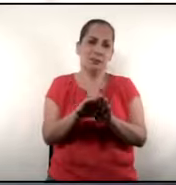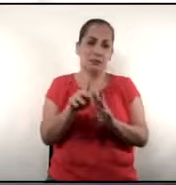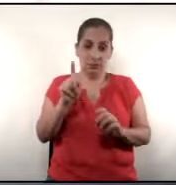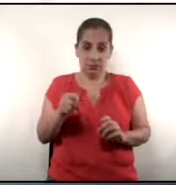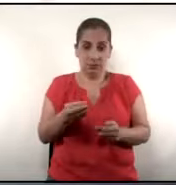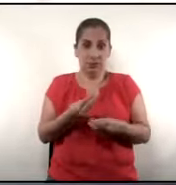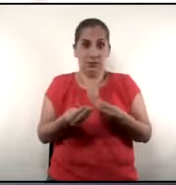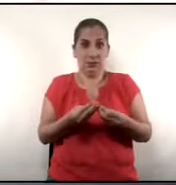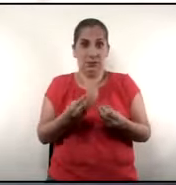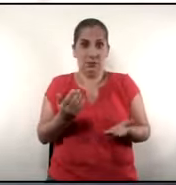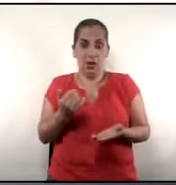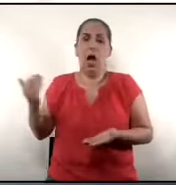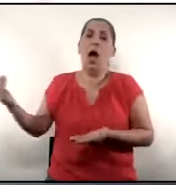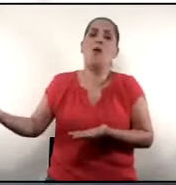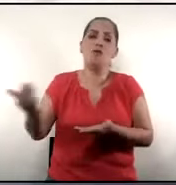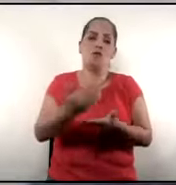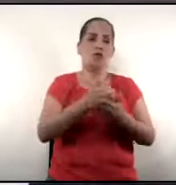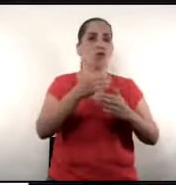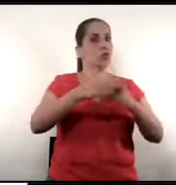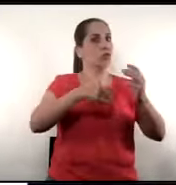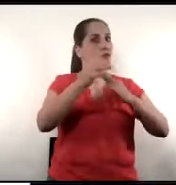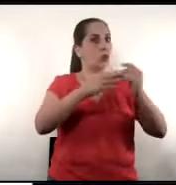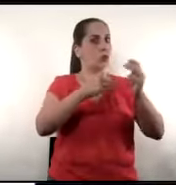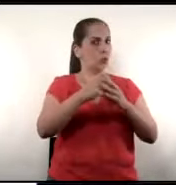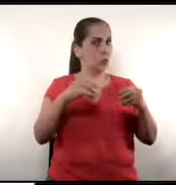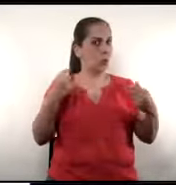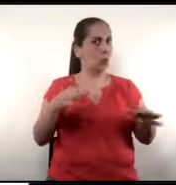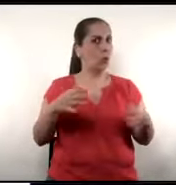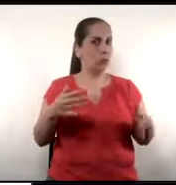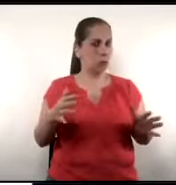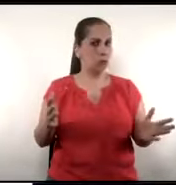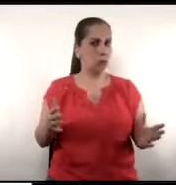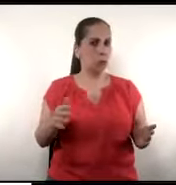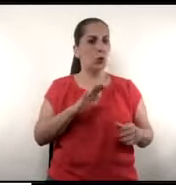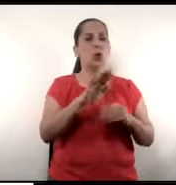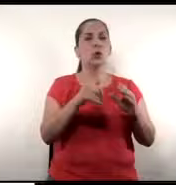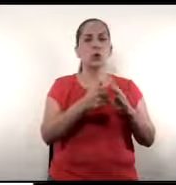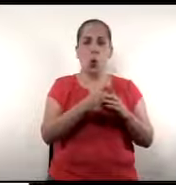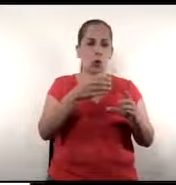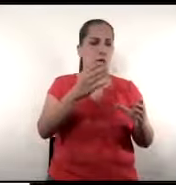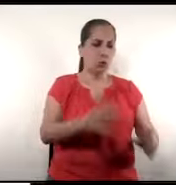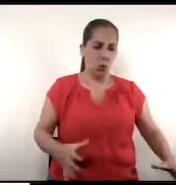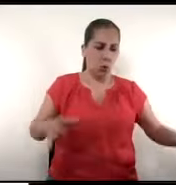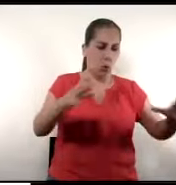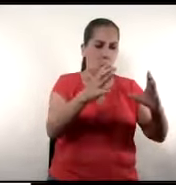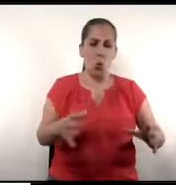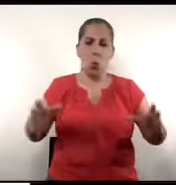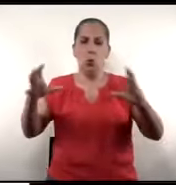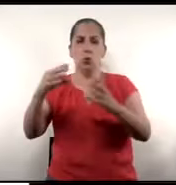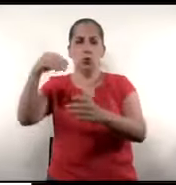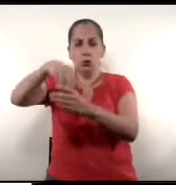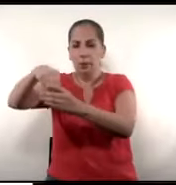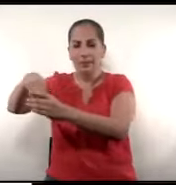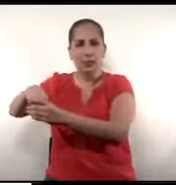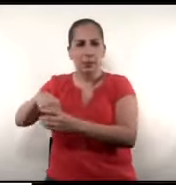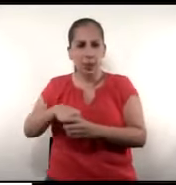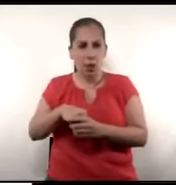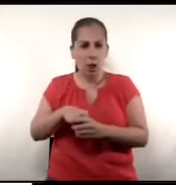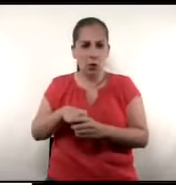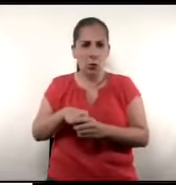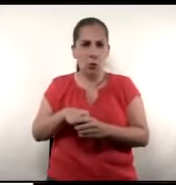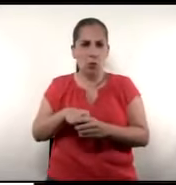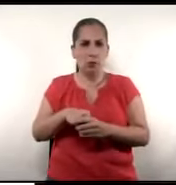rescatar la infraestructura muy valiosa que tiene, los poliductos, los sistemas de almacenamiento, el